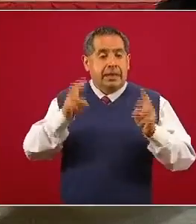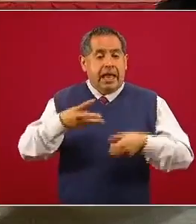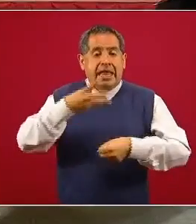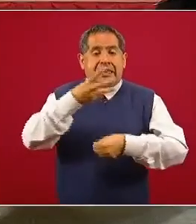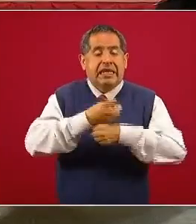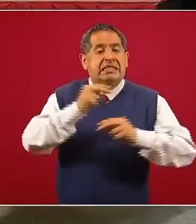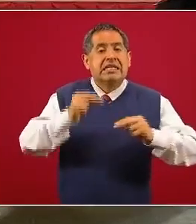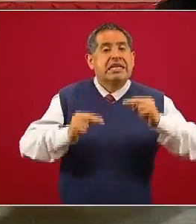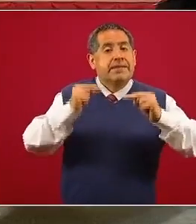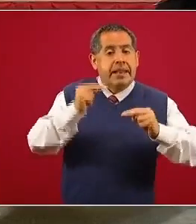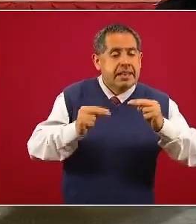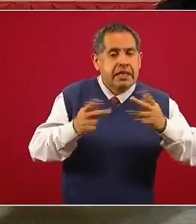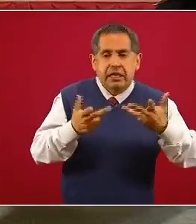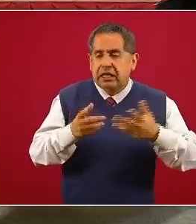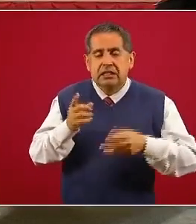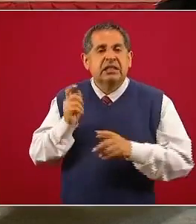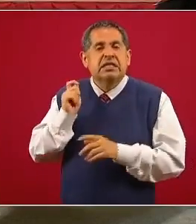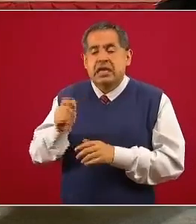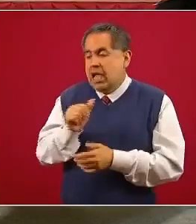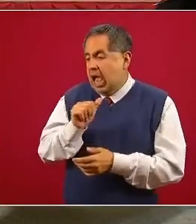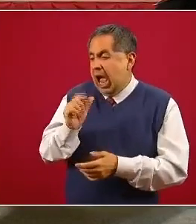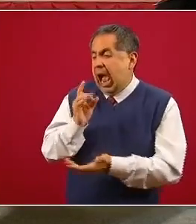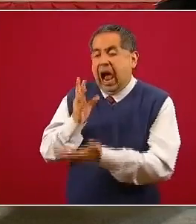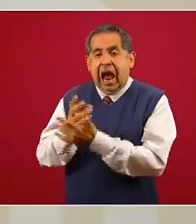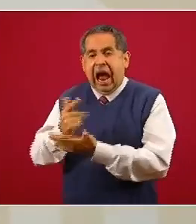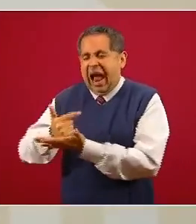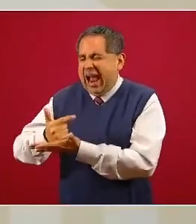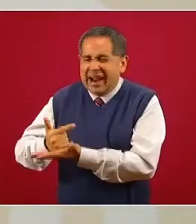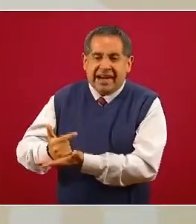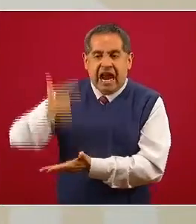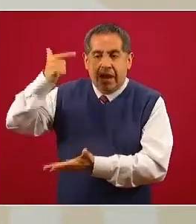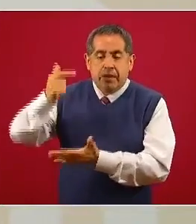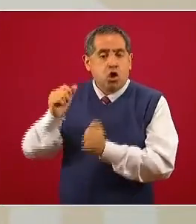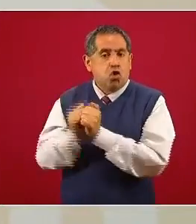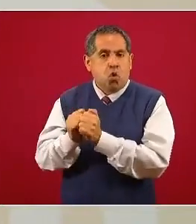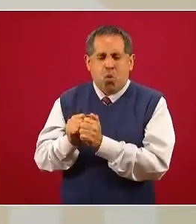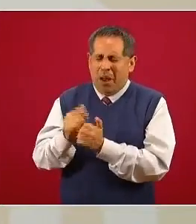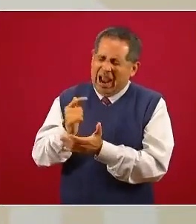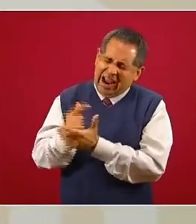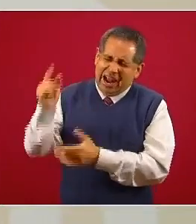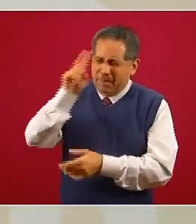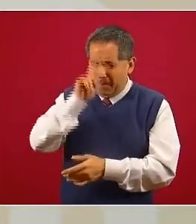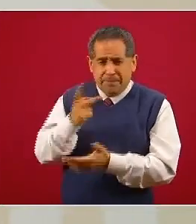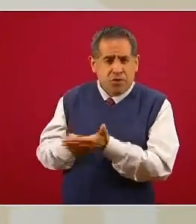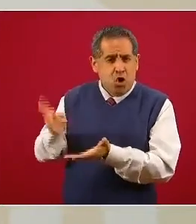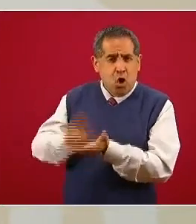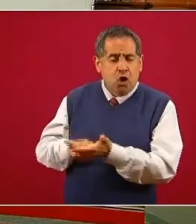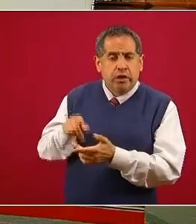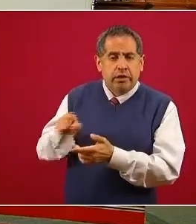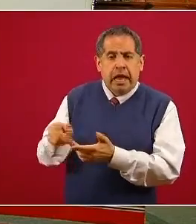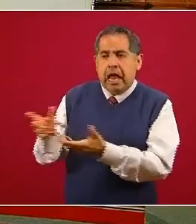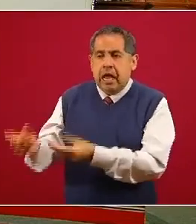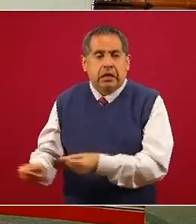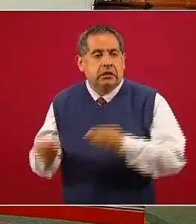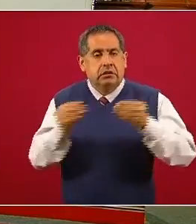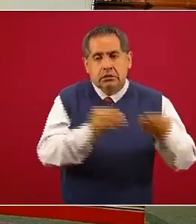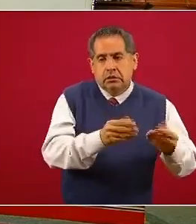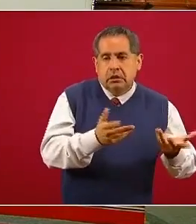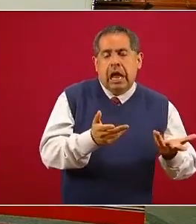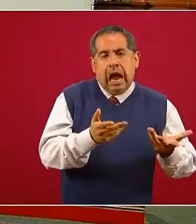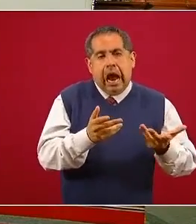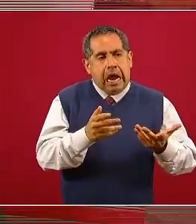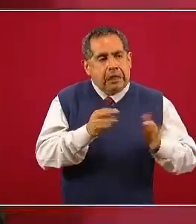de atención, en donde solamente vemos pacientes graves y críticos. Entonces, la recuperación que